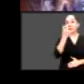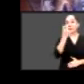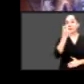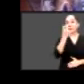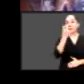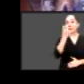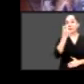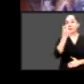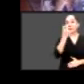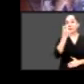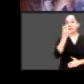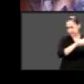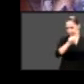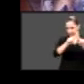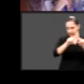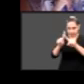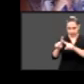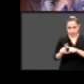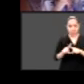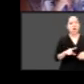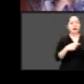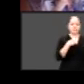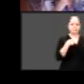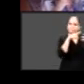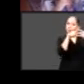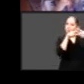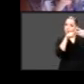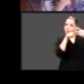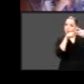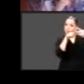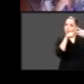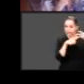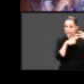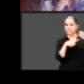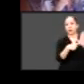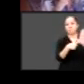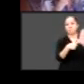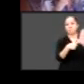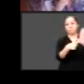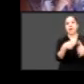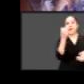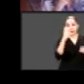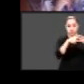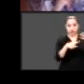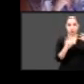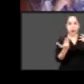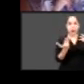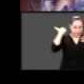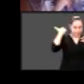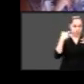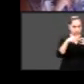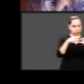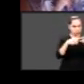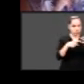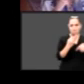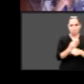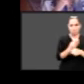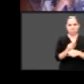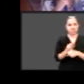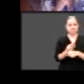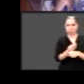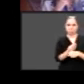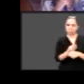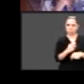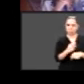presupuestarios que existían antes y que ahora ya no existen entendemos perfectamente bien que cuando llega una nueva